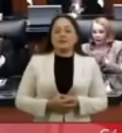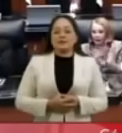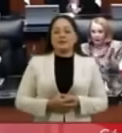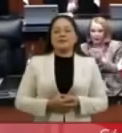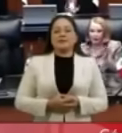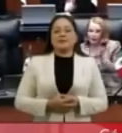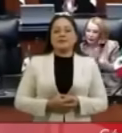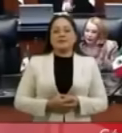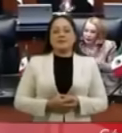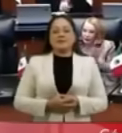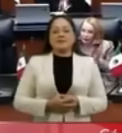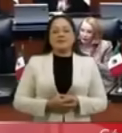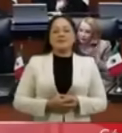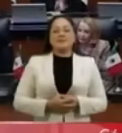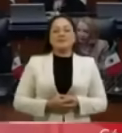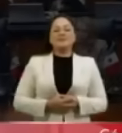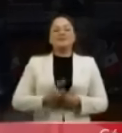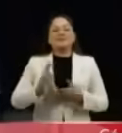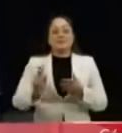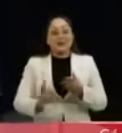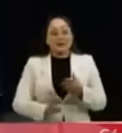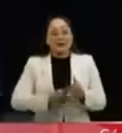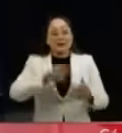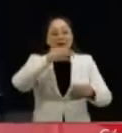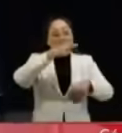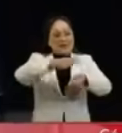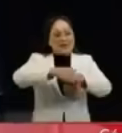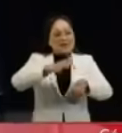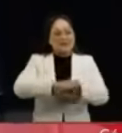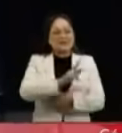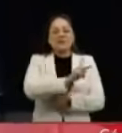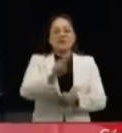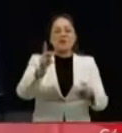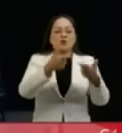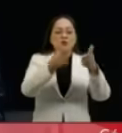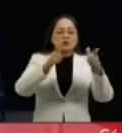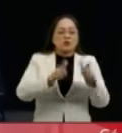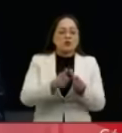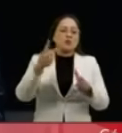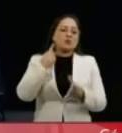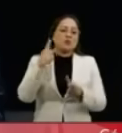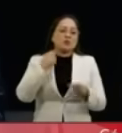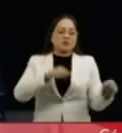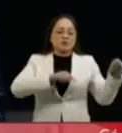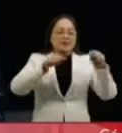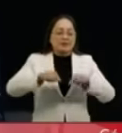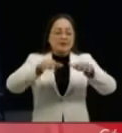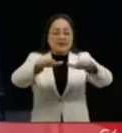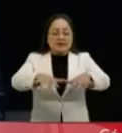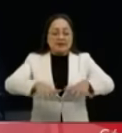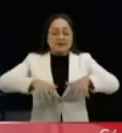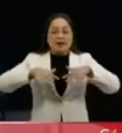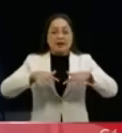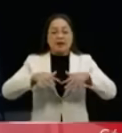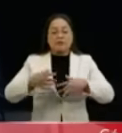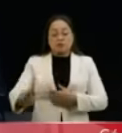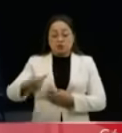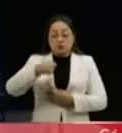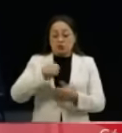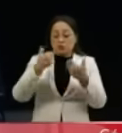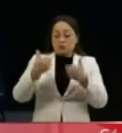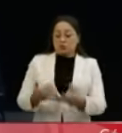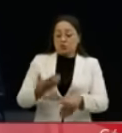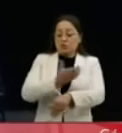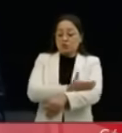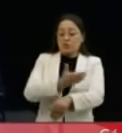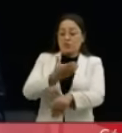insistiendo a todos los partidos aquí representados que tienen en mí a un